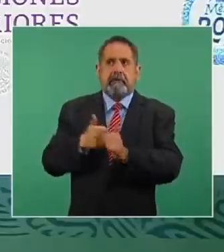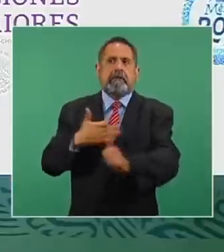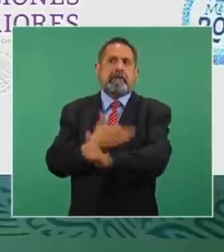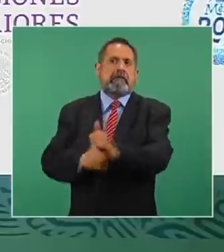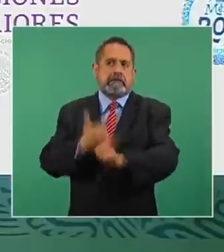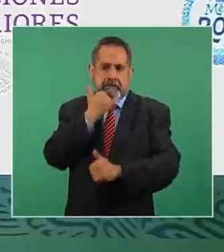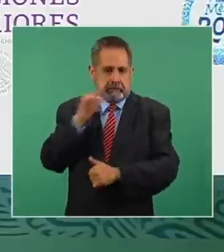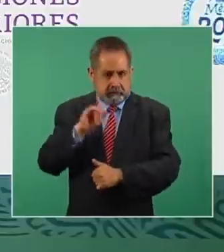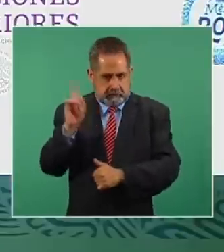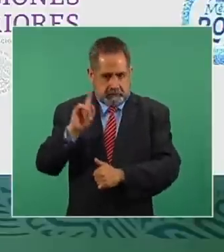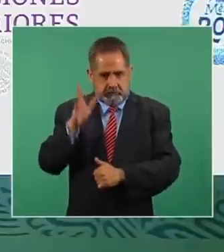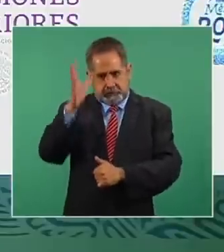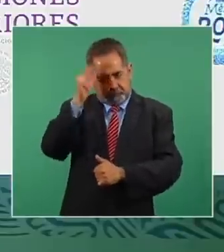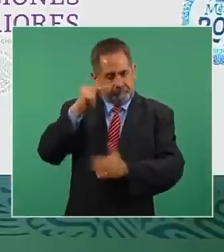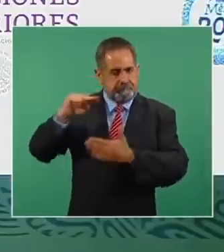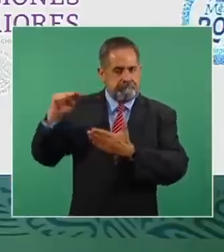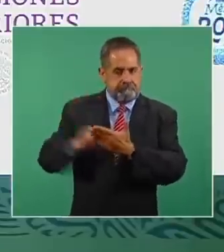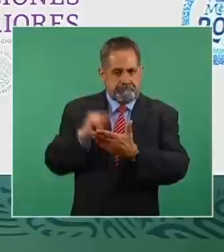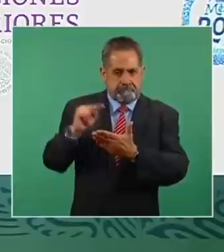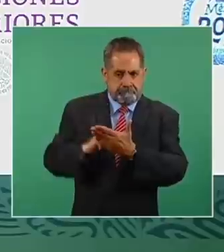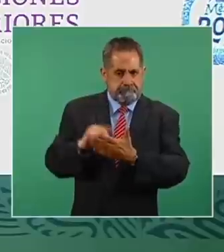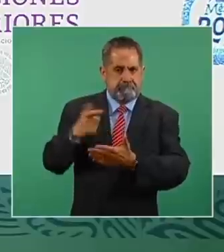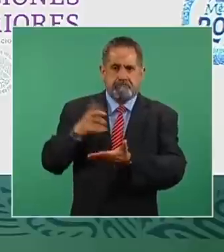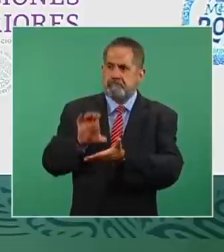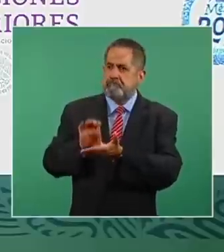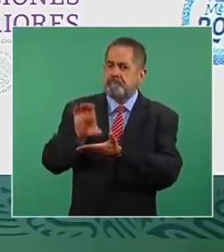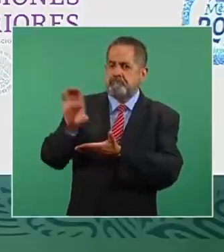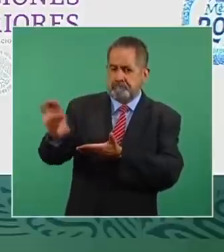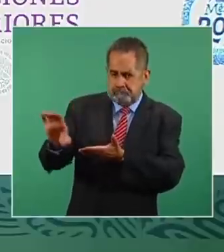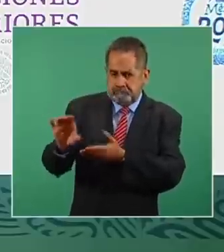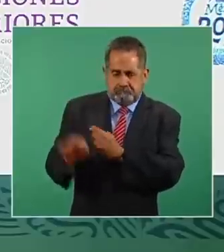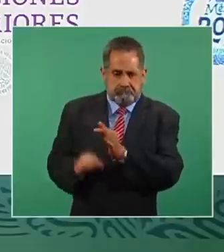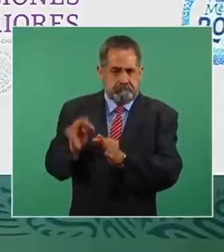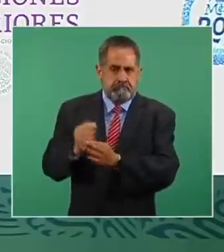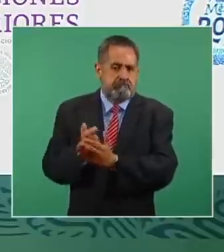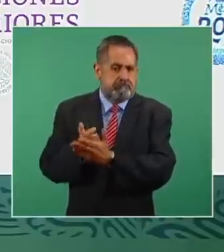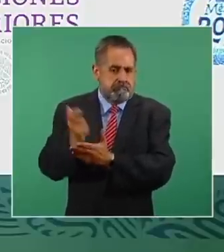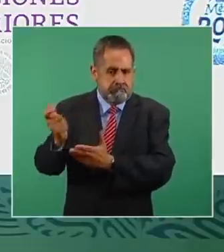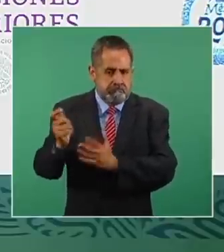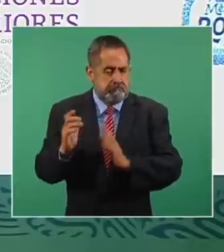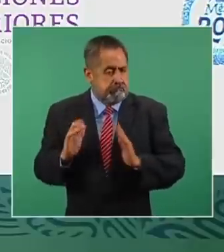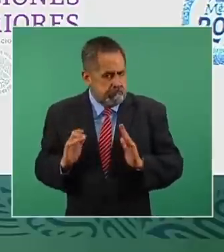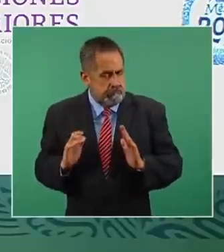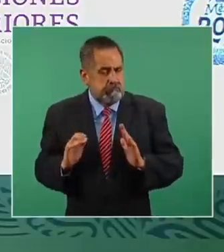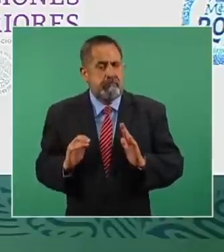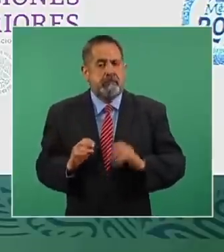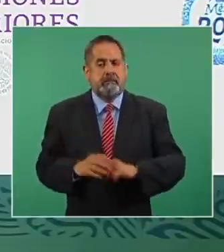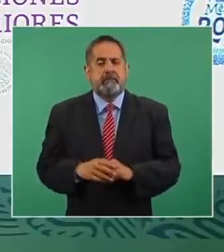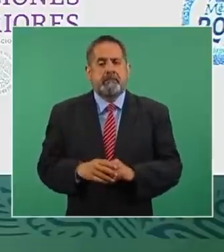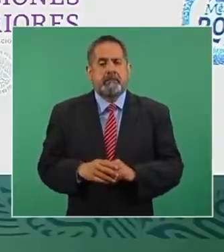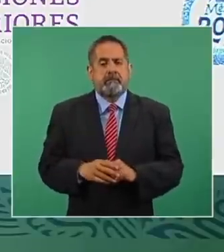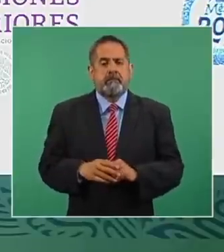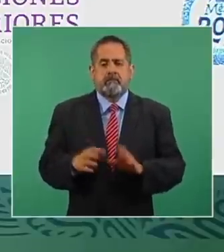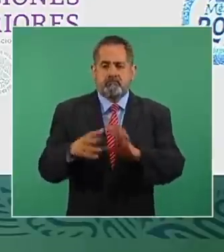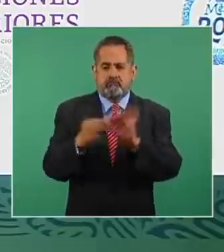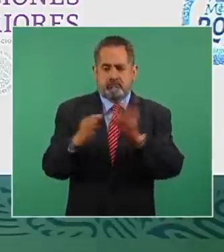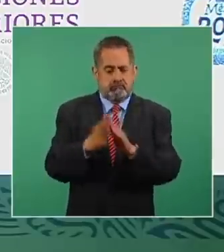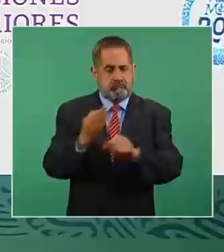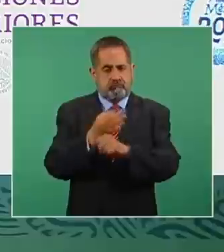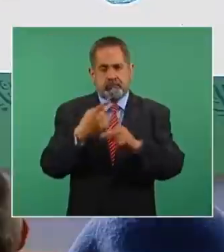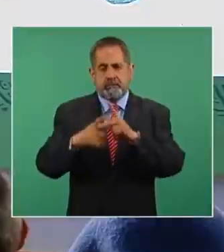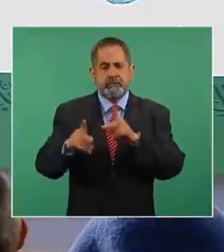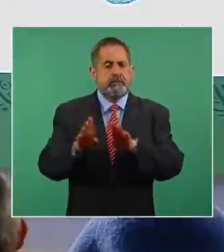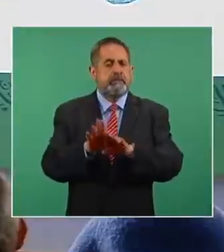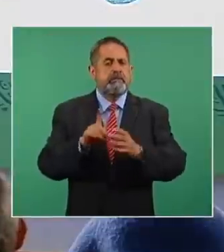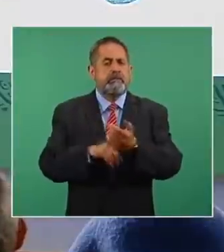pactados y hasta pagados los anticipos correspondientes. Entonces, voy a partir ahora